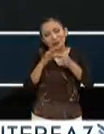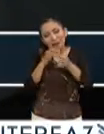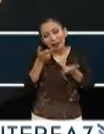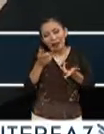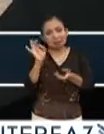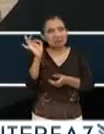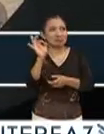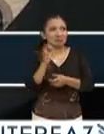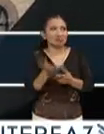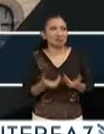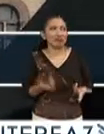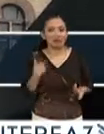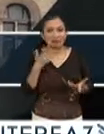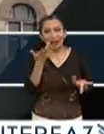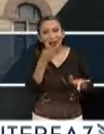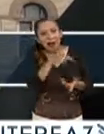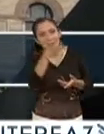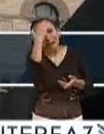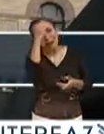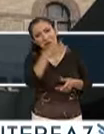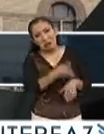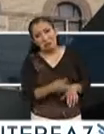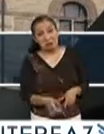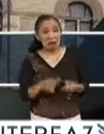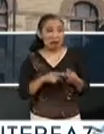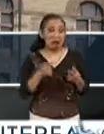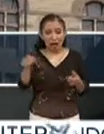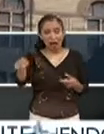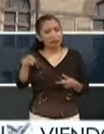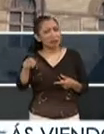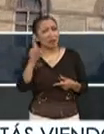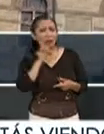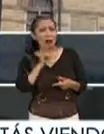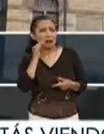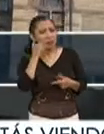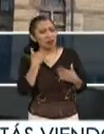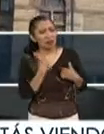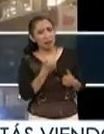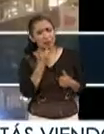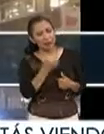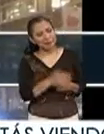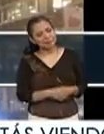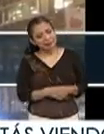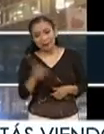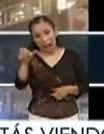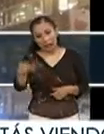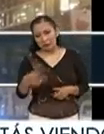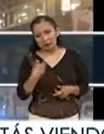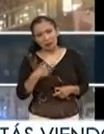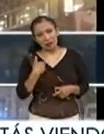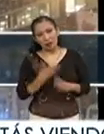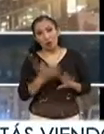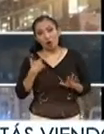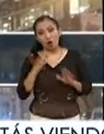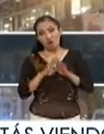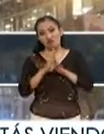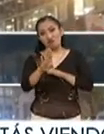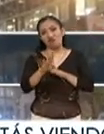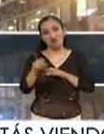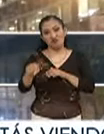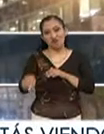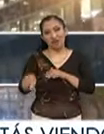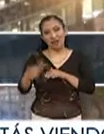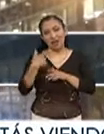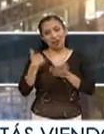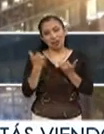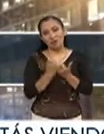contarle a lo mejor de si extrañaba a mi familia. Ella me comprendía muy bien porque ella es una persona migrante. Entonces,